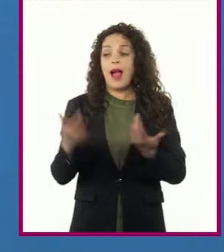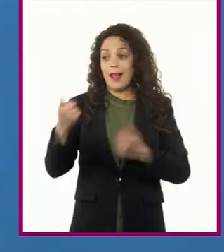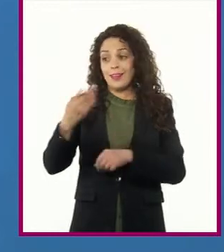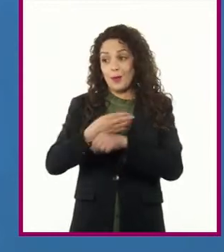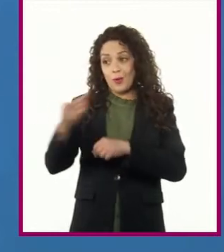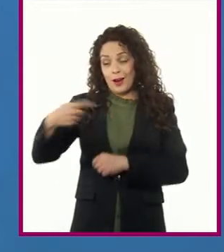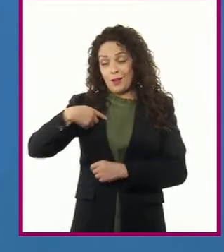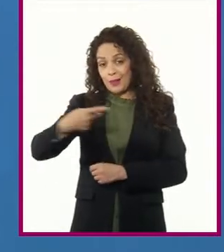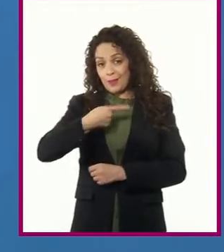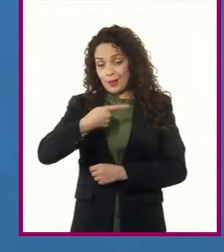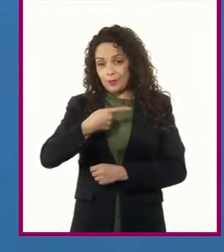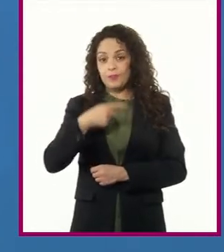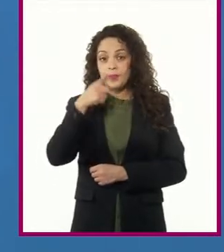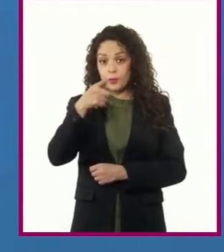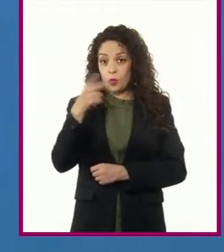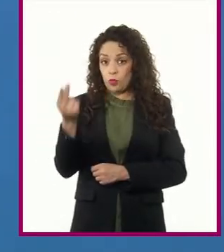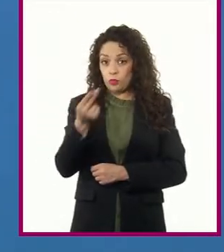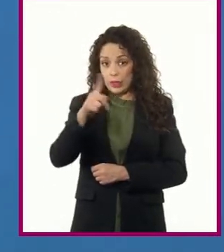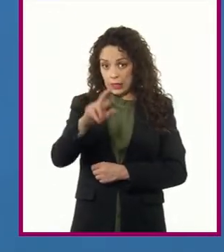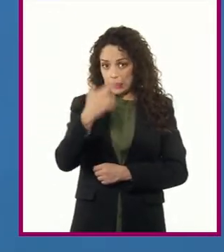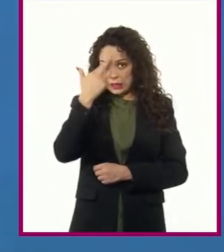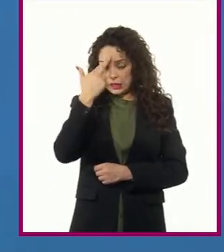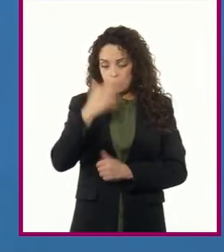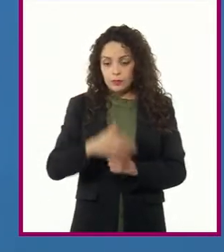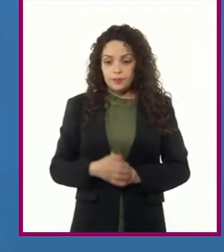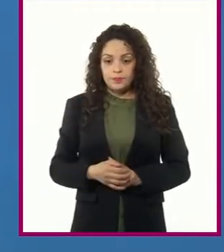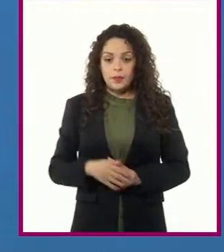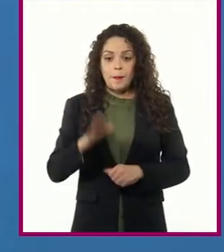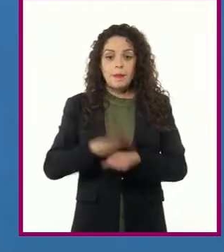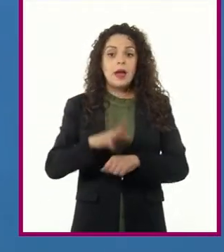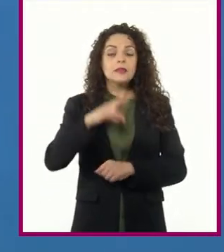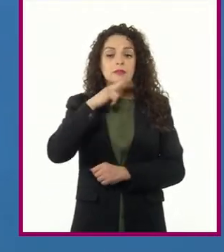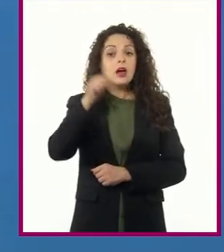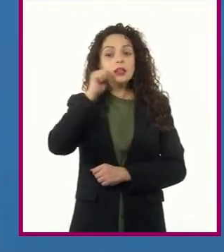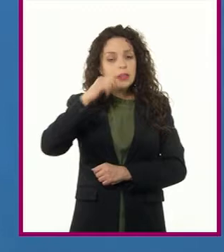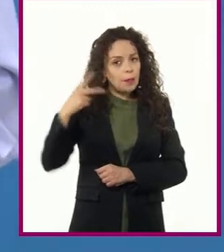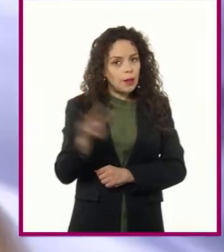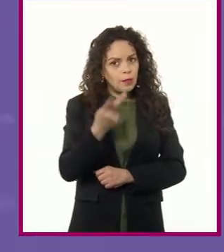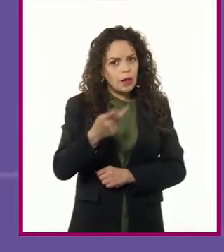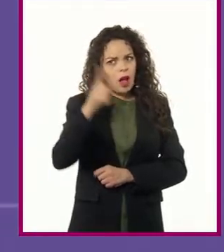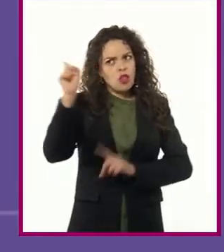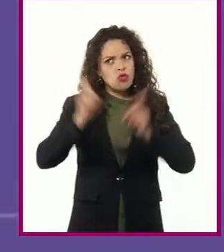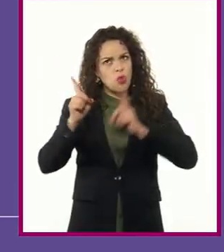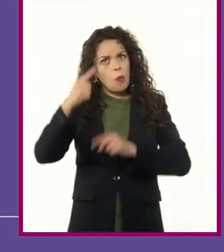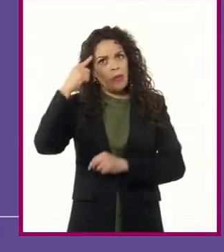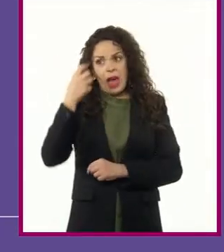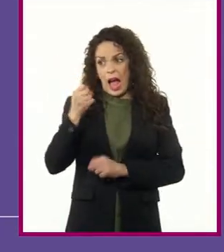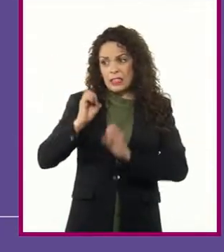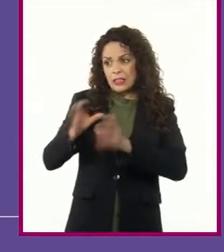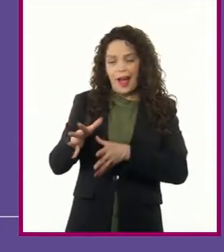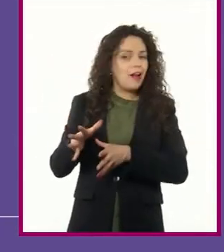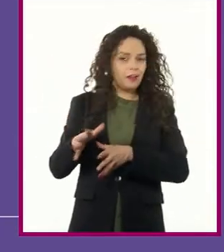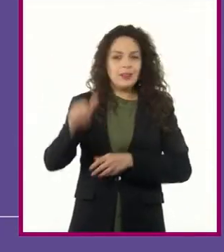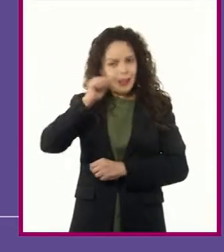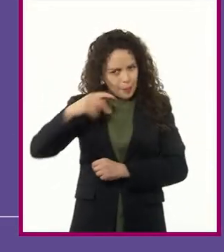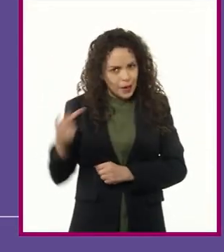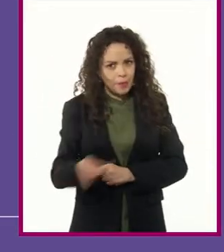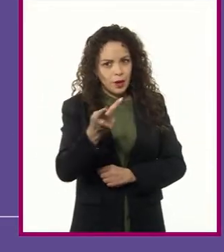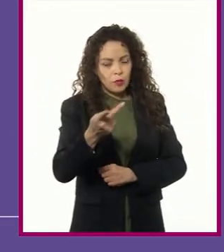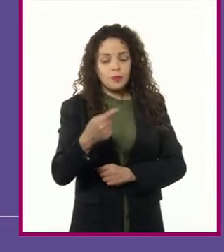Nadia. En casita, recuerden que siempre es mejor preguntar que quedarse con la duda. Para responder, es